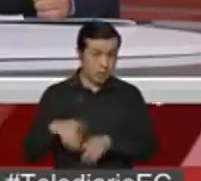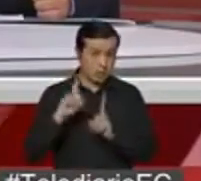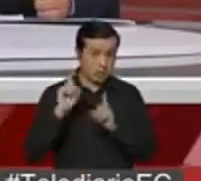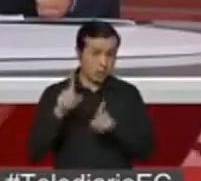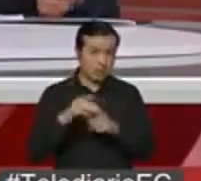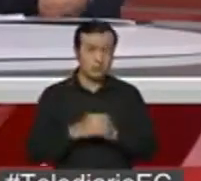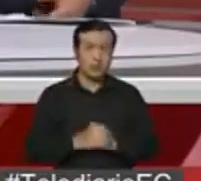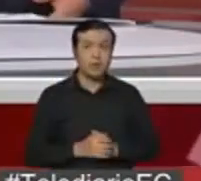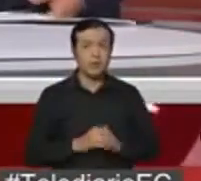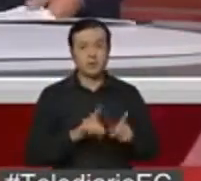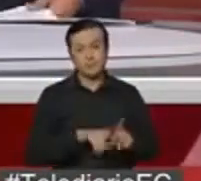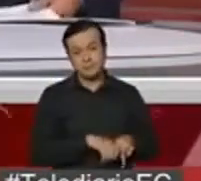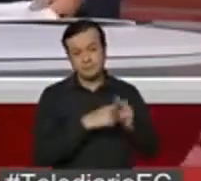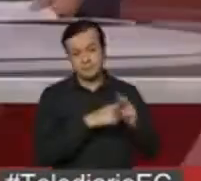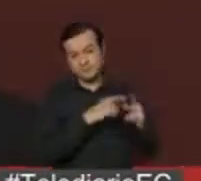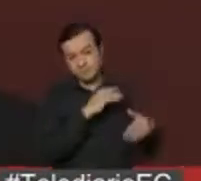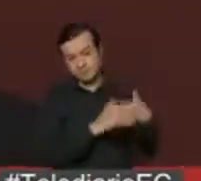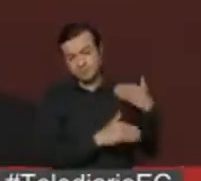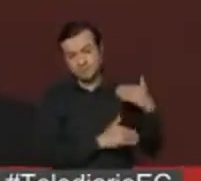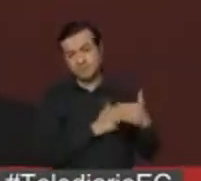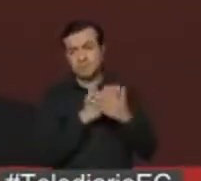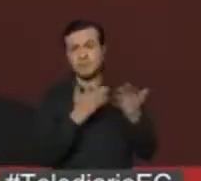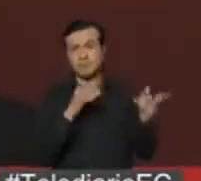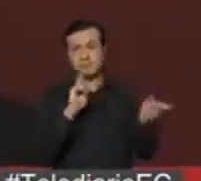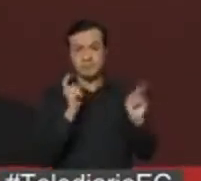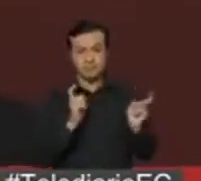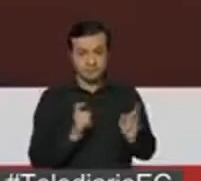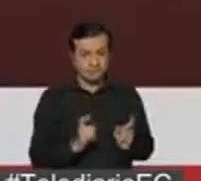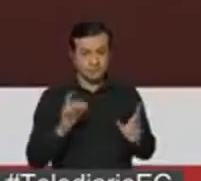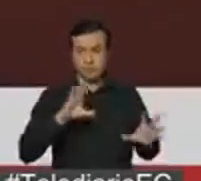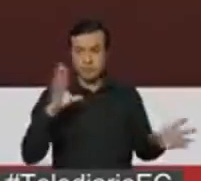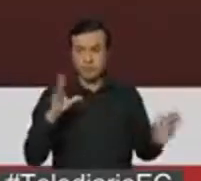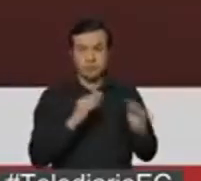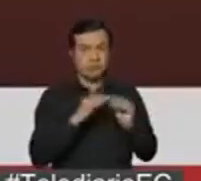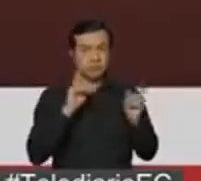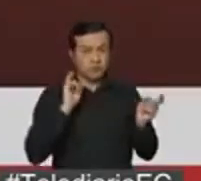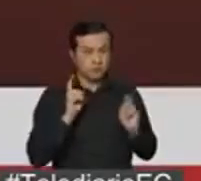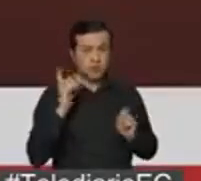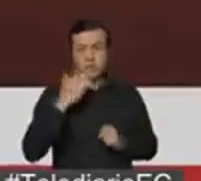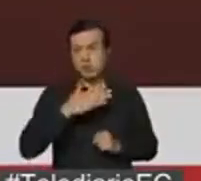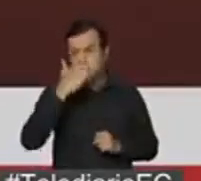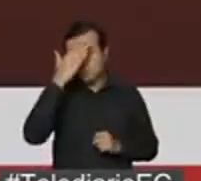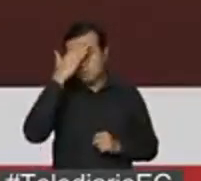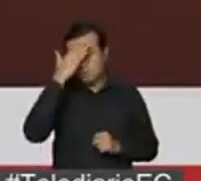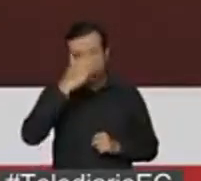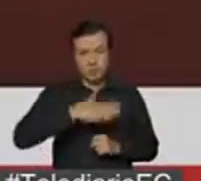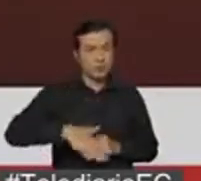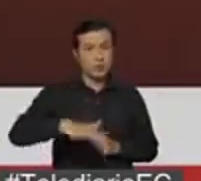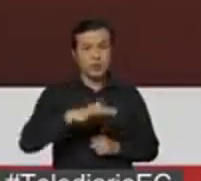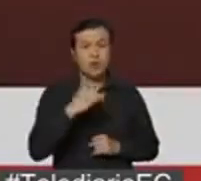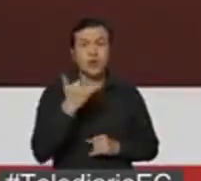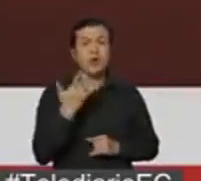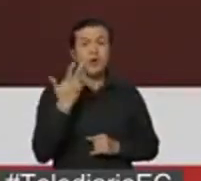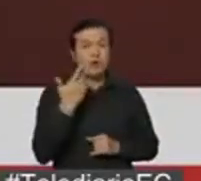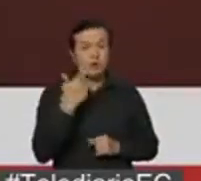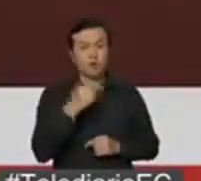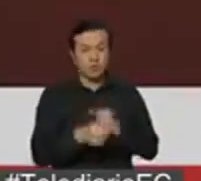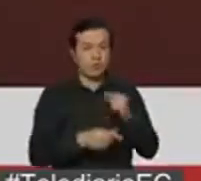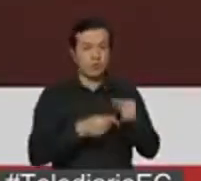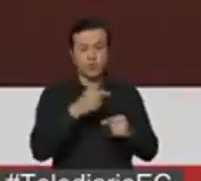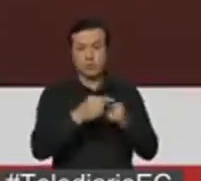Bueno, en inicio se va a reestructurar el mercado, ¿no? Todos sabemos que estamos en una fase de